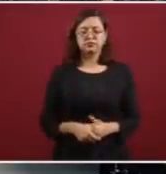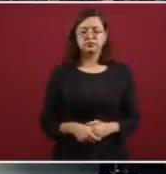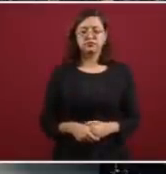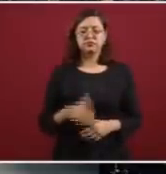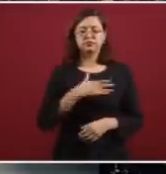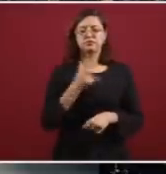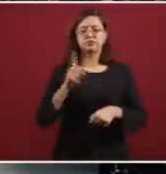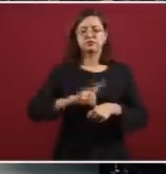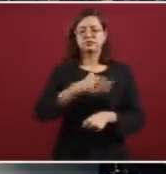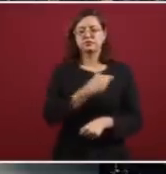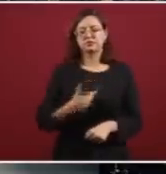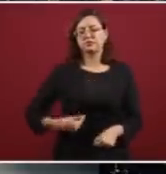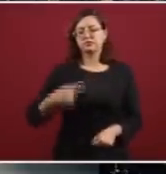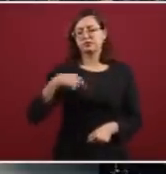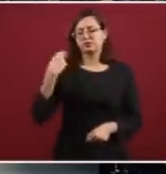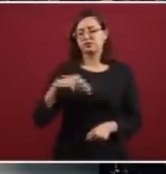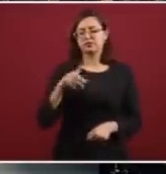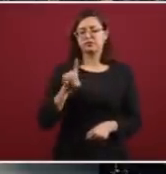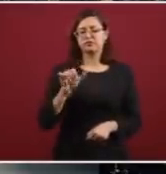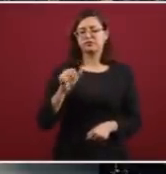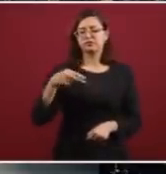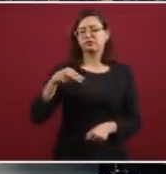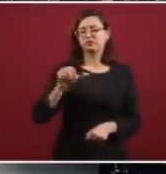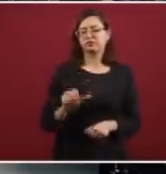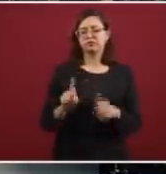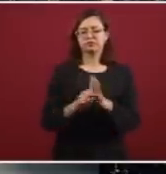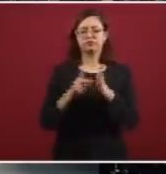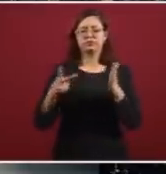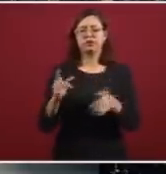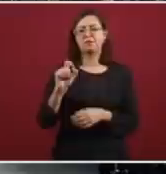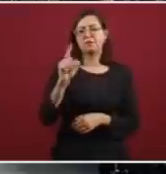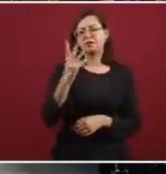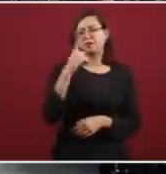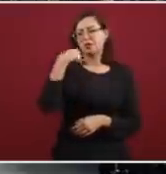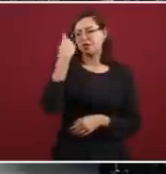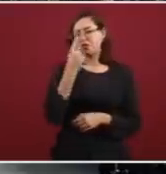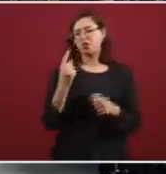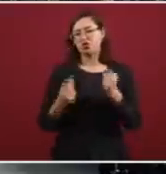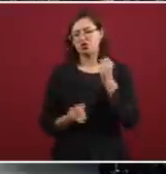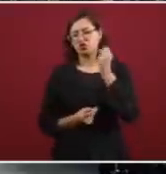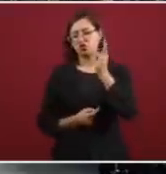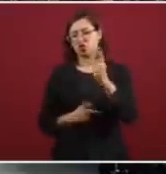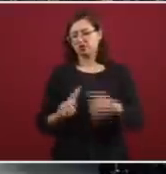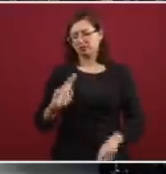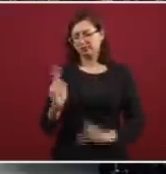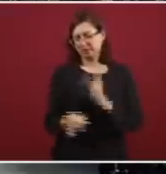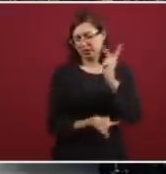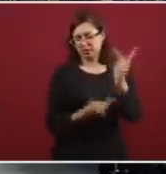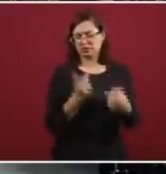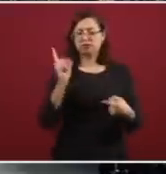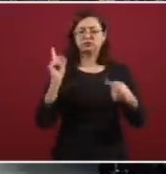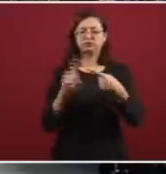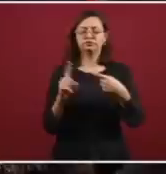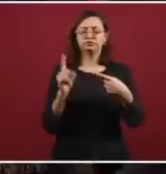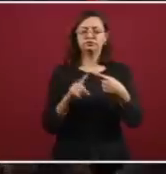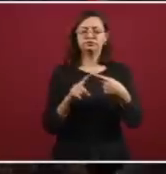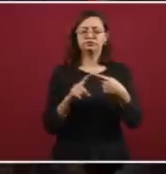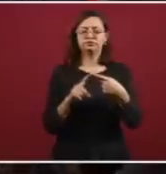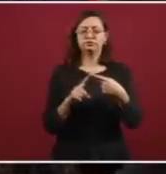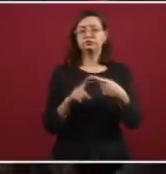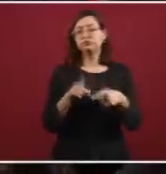Buenos días, presidente. Diana Benítez, del periódico 24 Horas. Le haría dos preguntas. La primera, preguntarle si tiene conocimiento